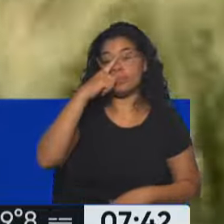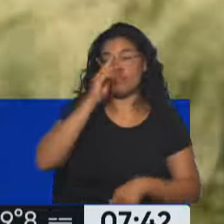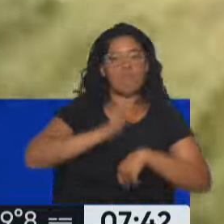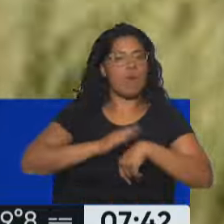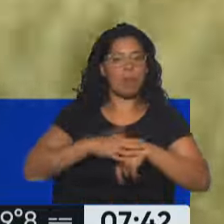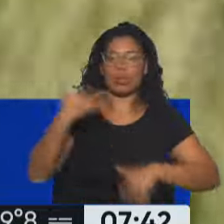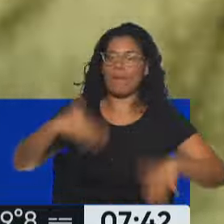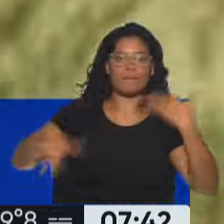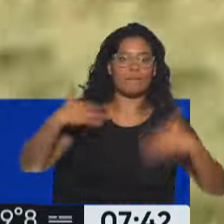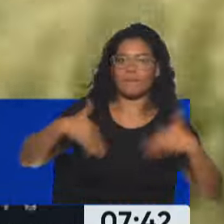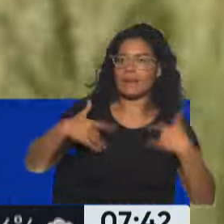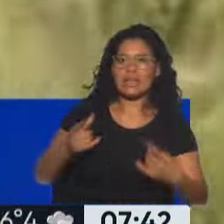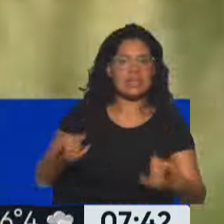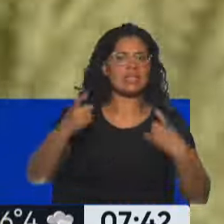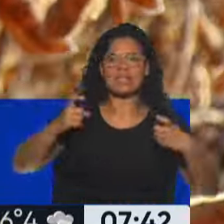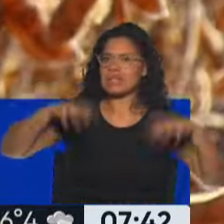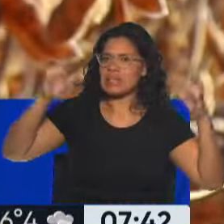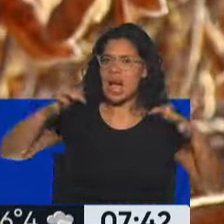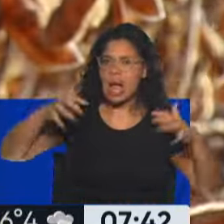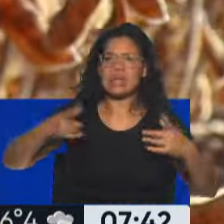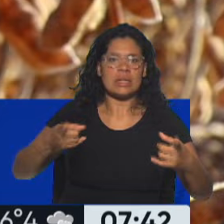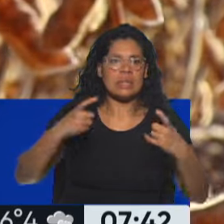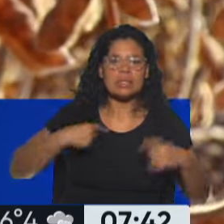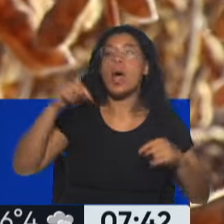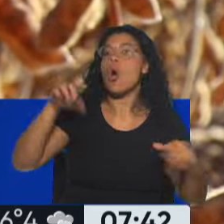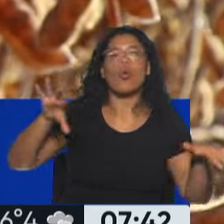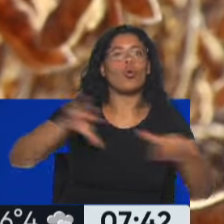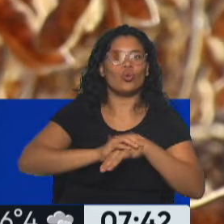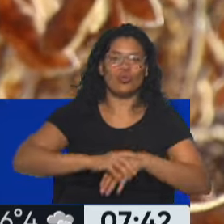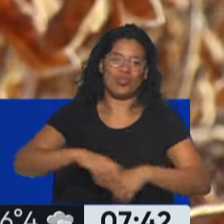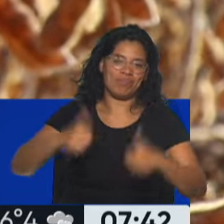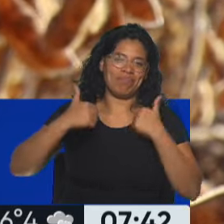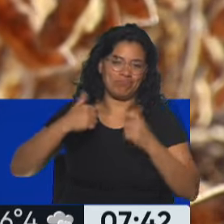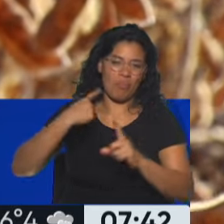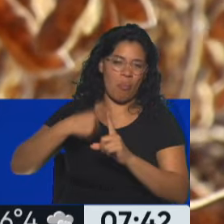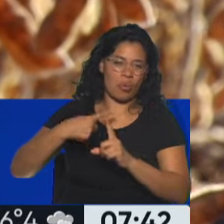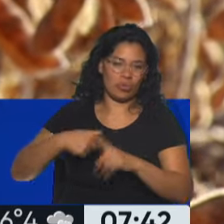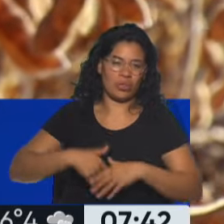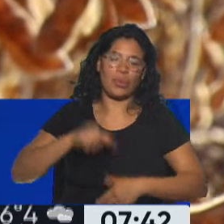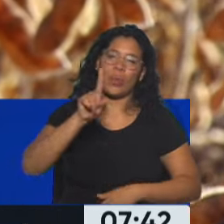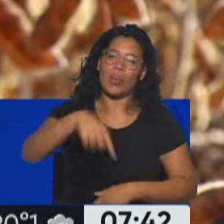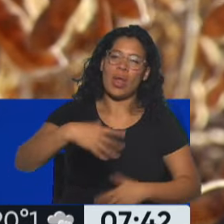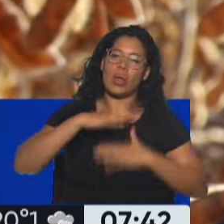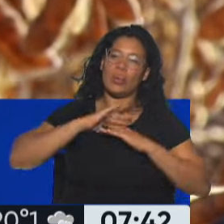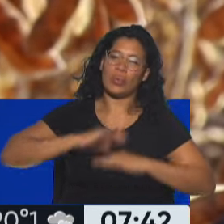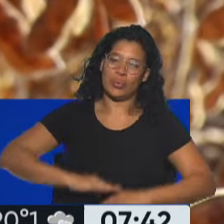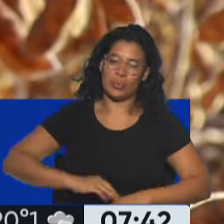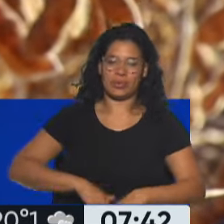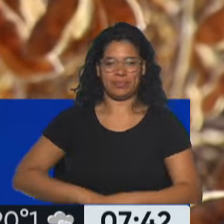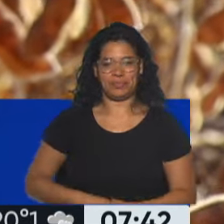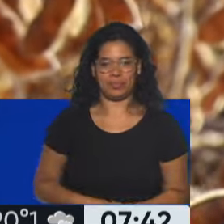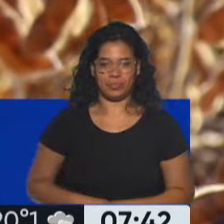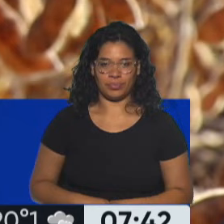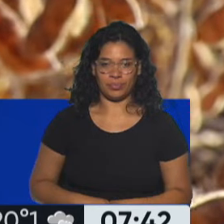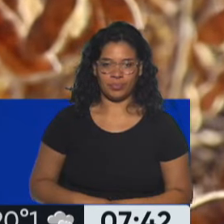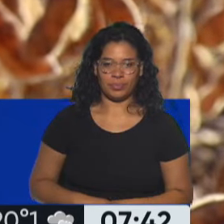Urgente demanda para una etapa clave de los cultivos y sin dudas trae alivio al sector agropecuario